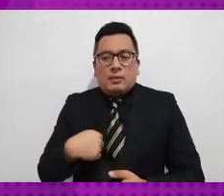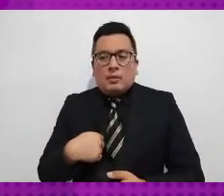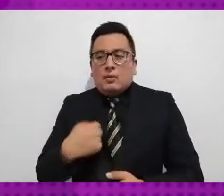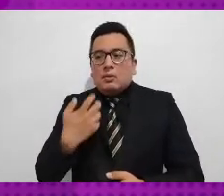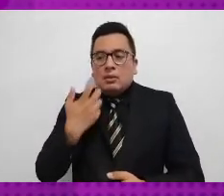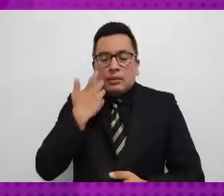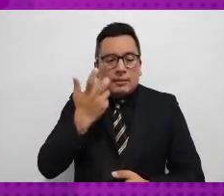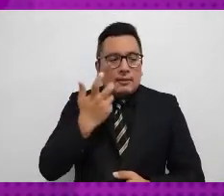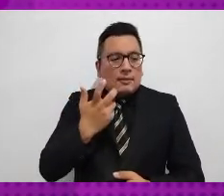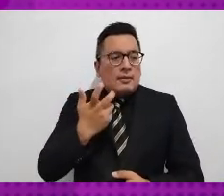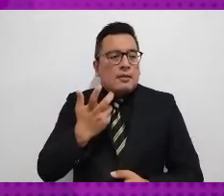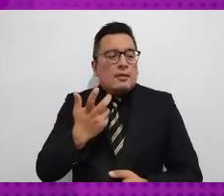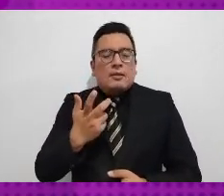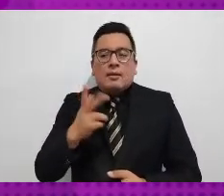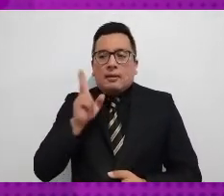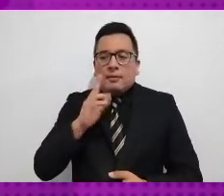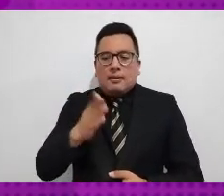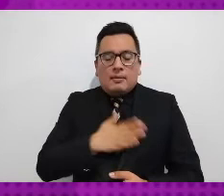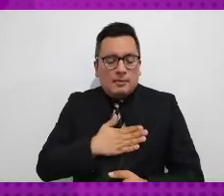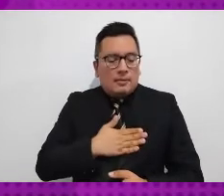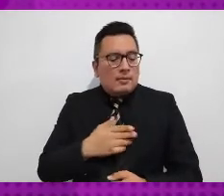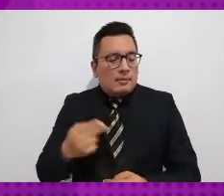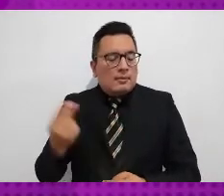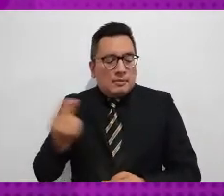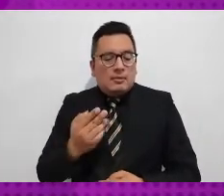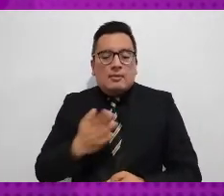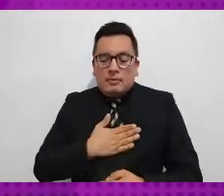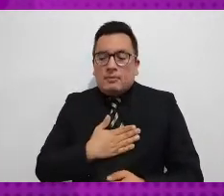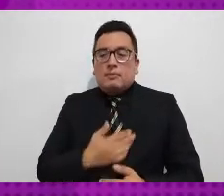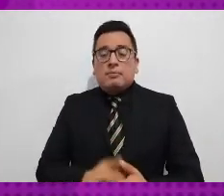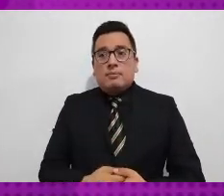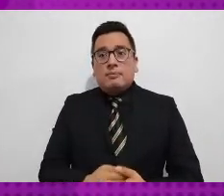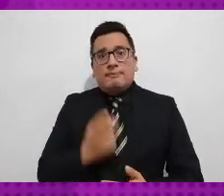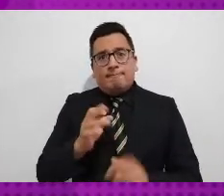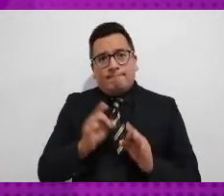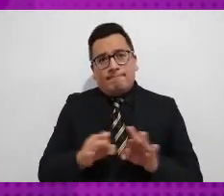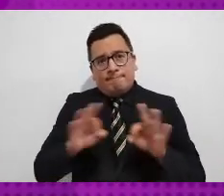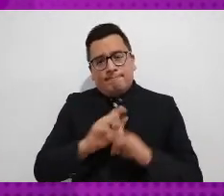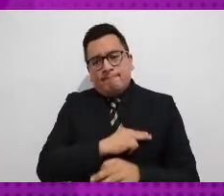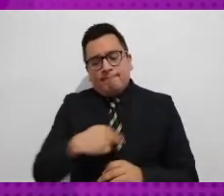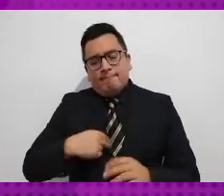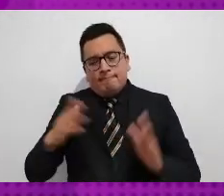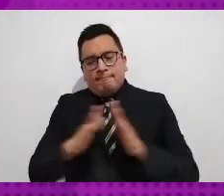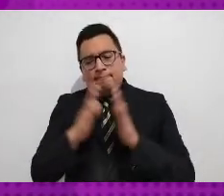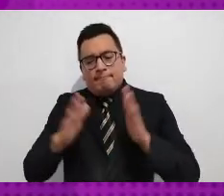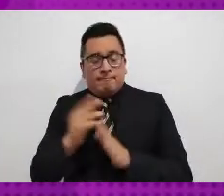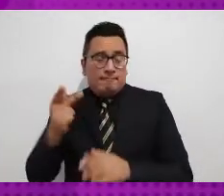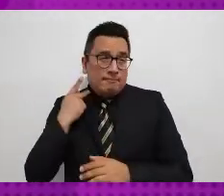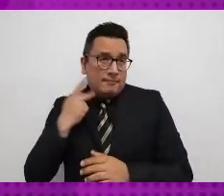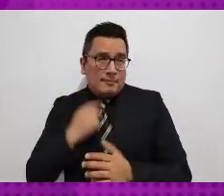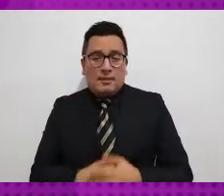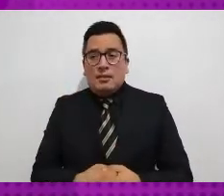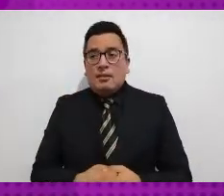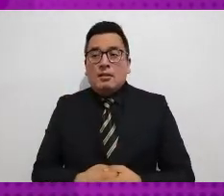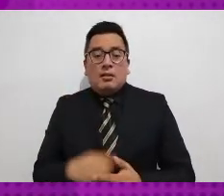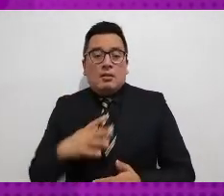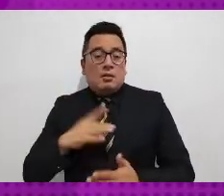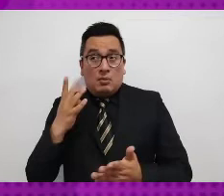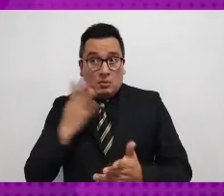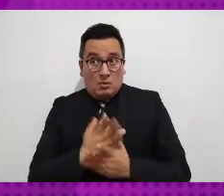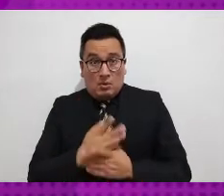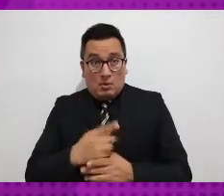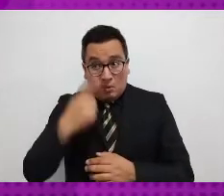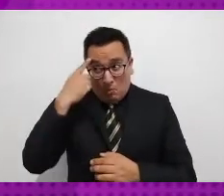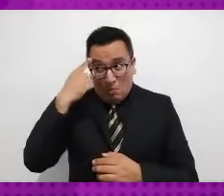mejor las necesidades de cada uno de nosotros? Entonces, justo por eso es importante la participación política, no solo en puestos públicos, no